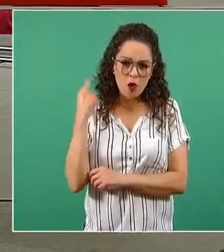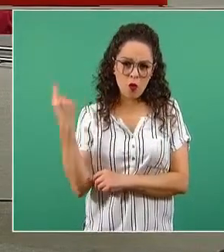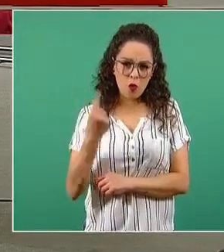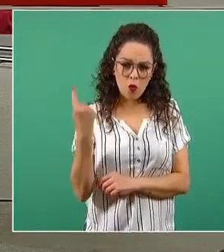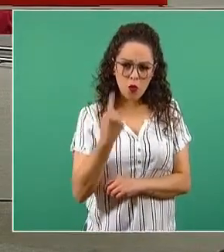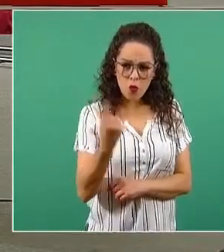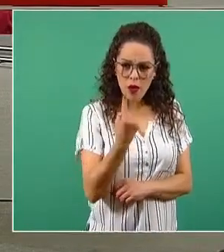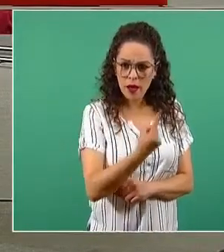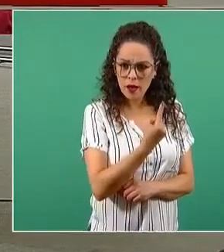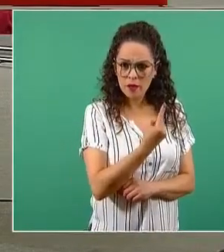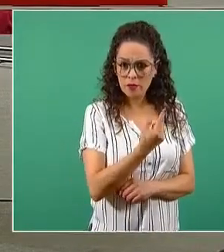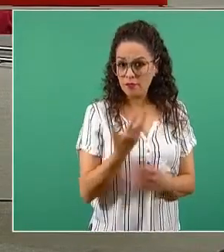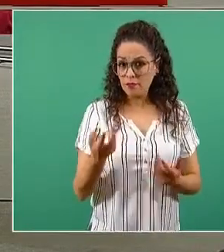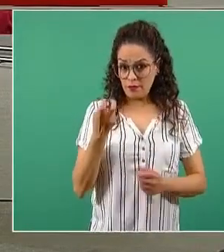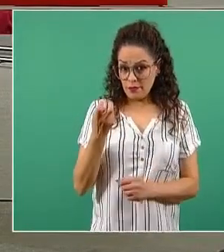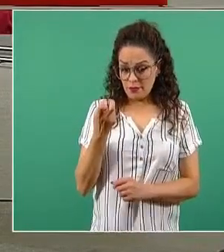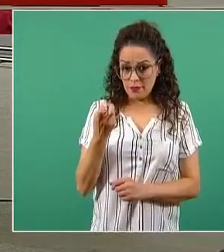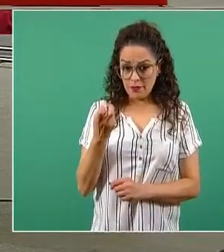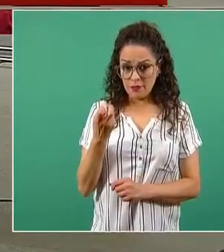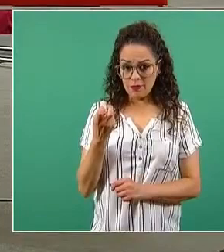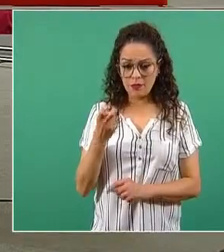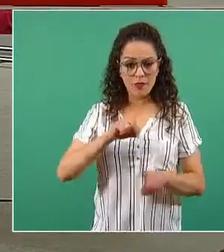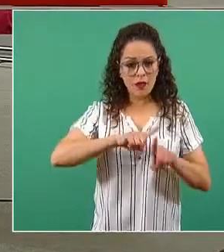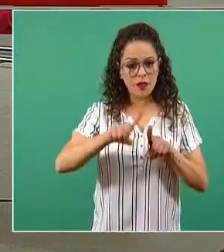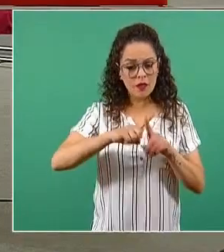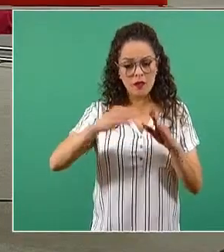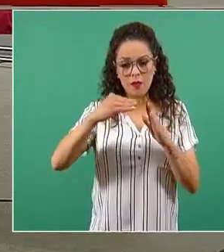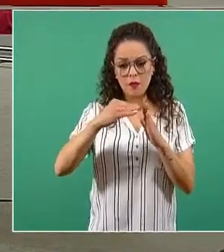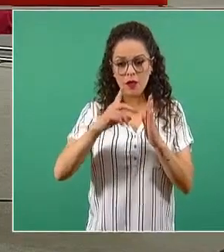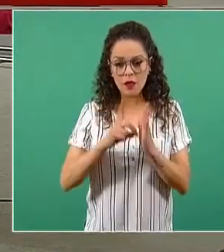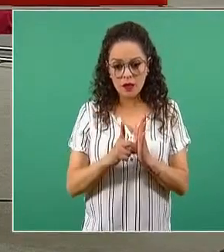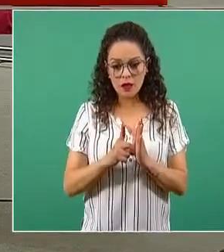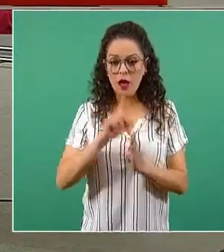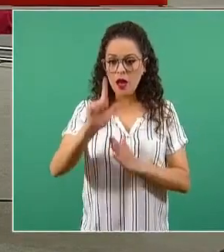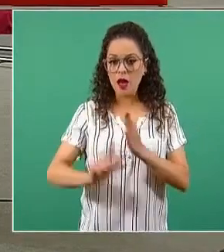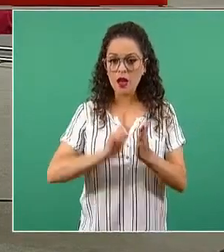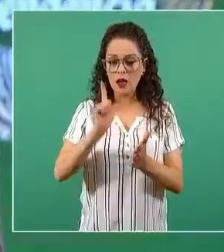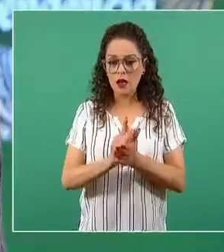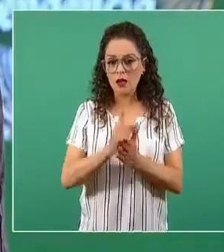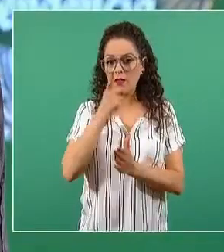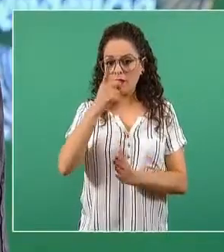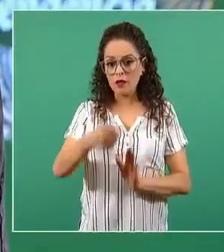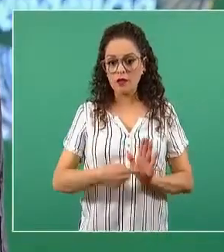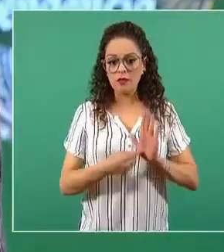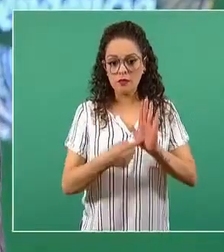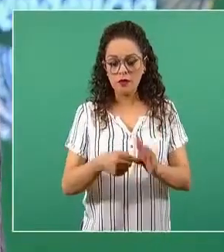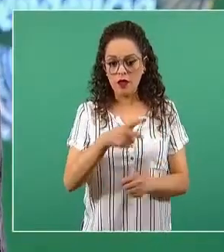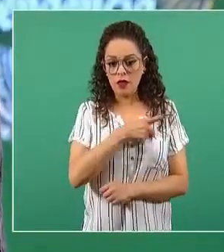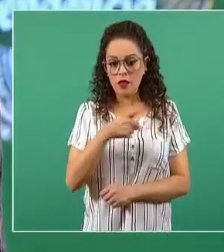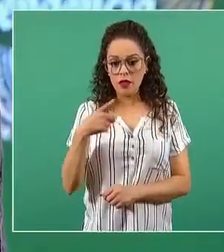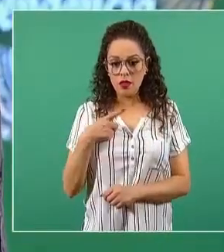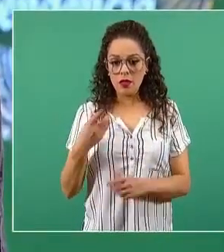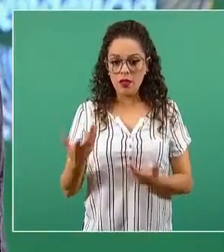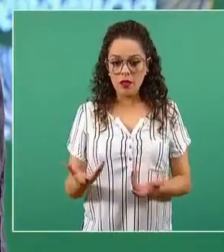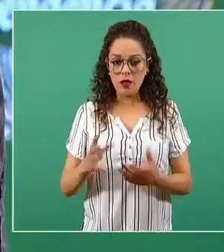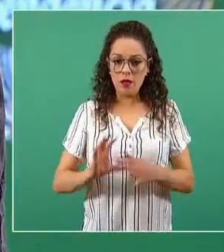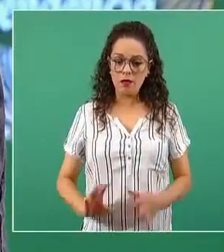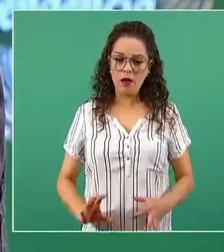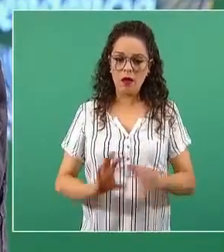es raro que a través de los distintos mecanismos previstos por la ley para la cooperación